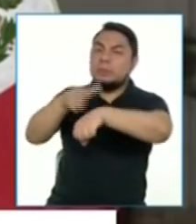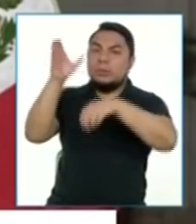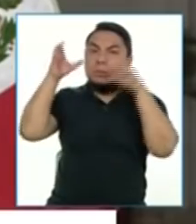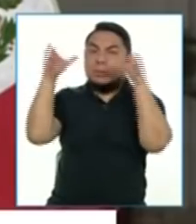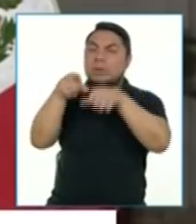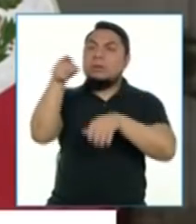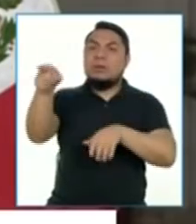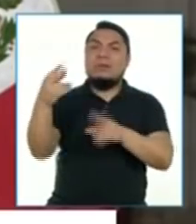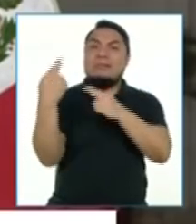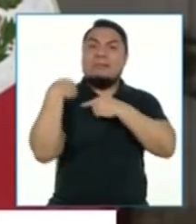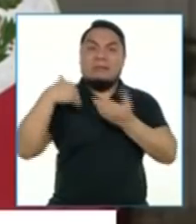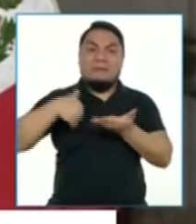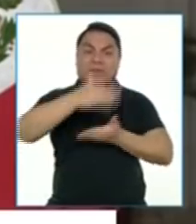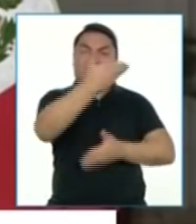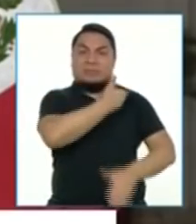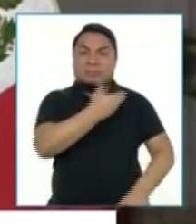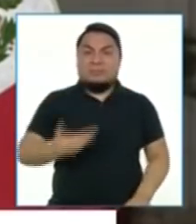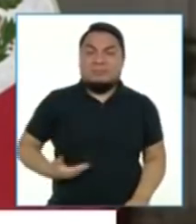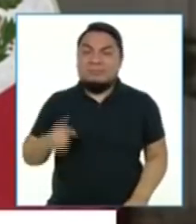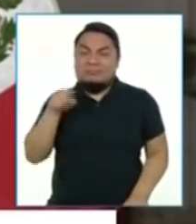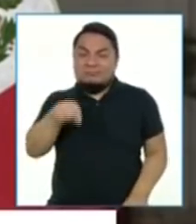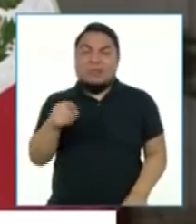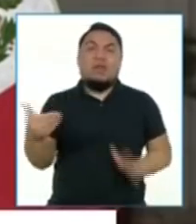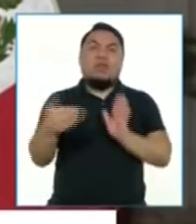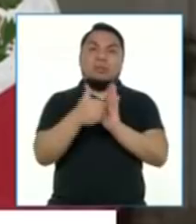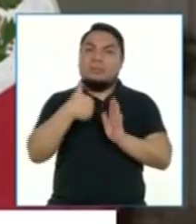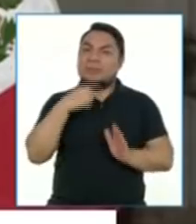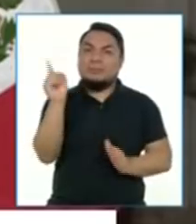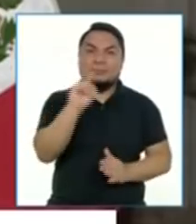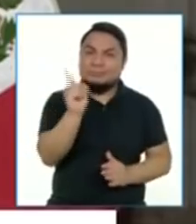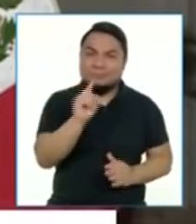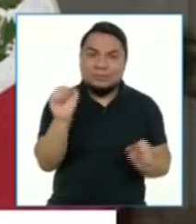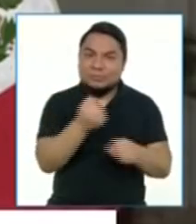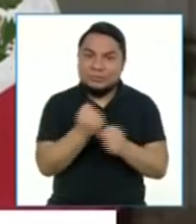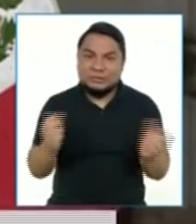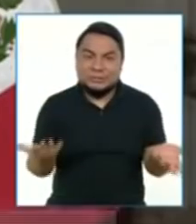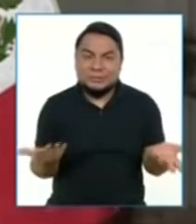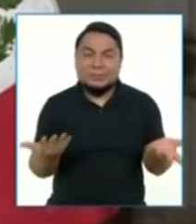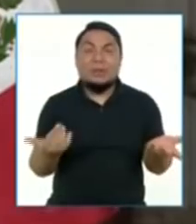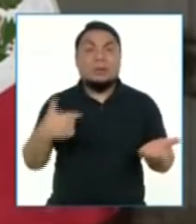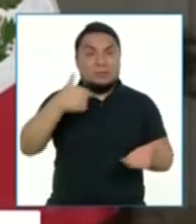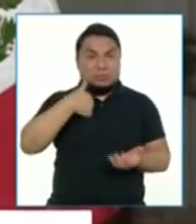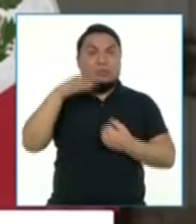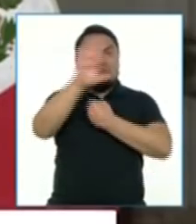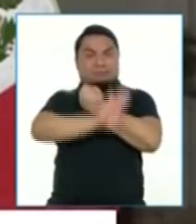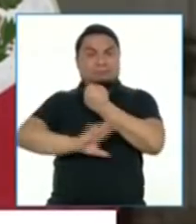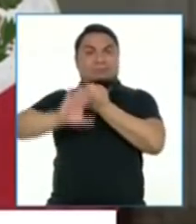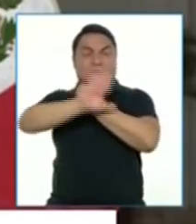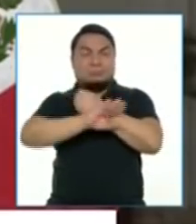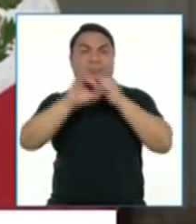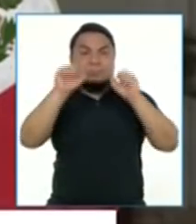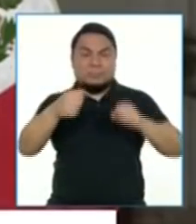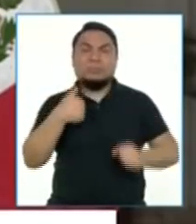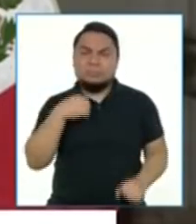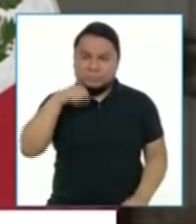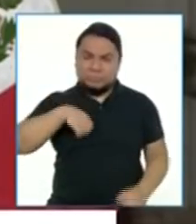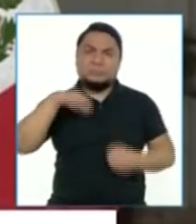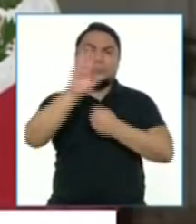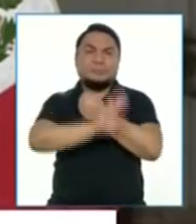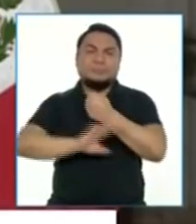arrastran al presidente del congreso es decir no lo pone como un actor principal de esto que está pasando